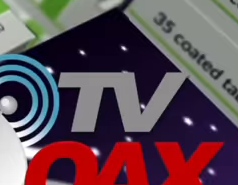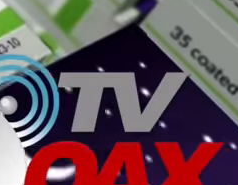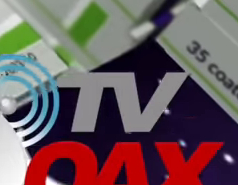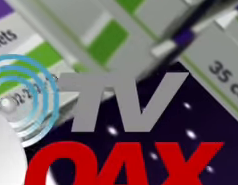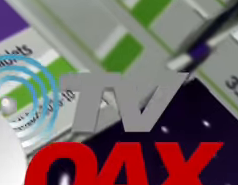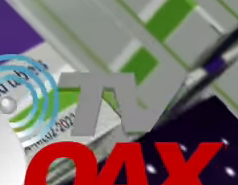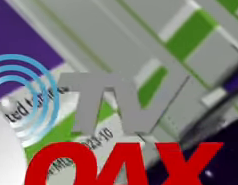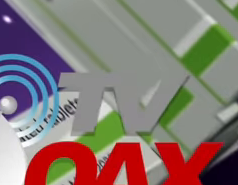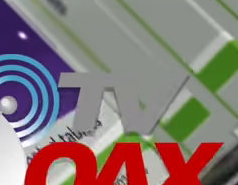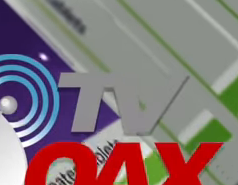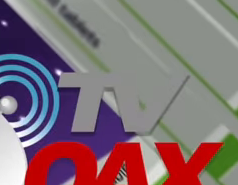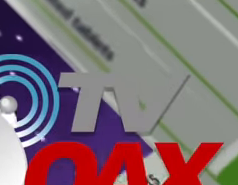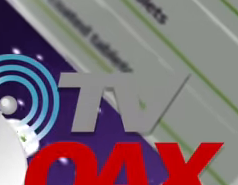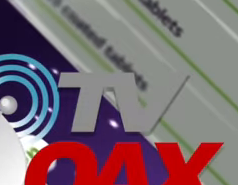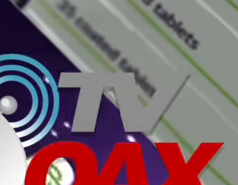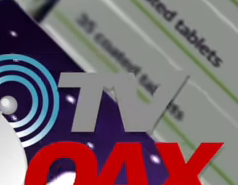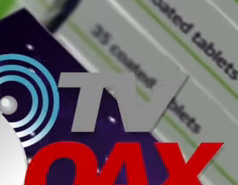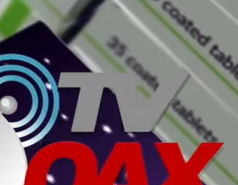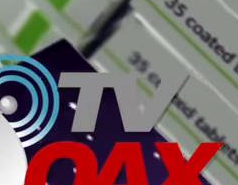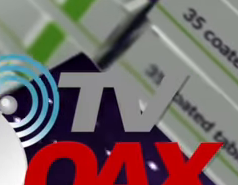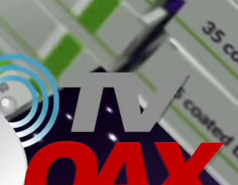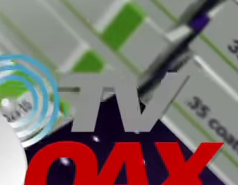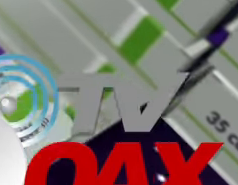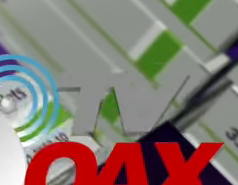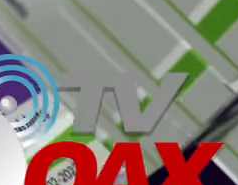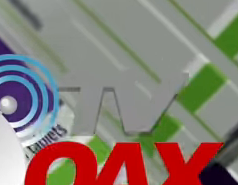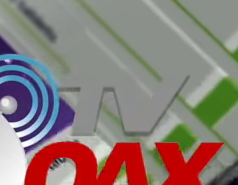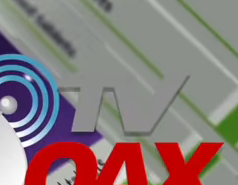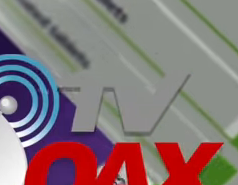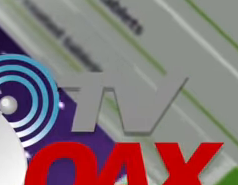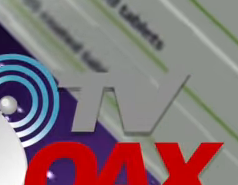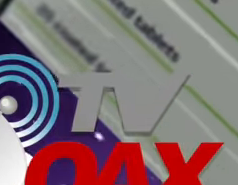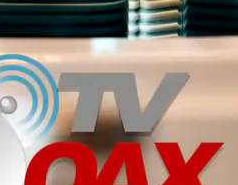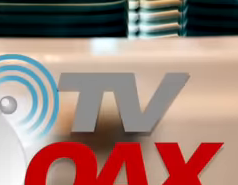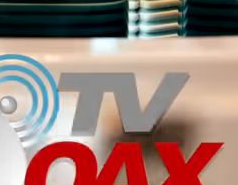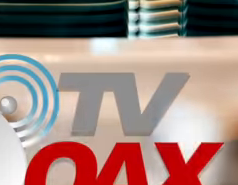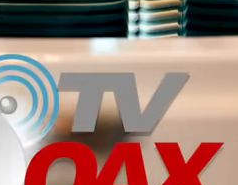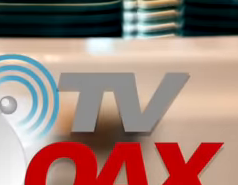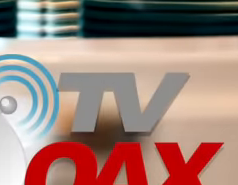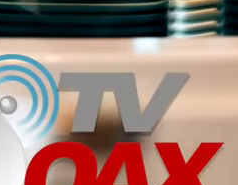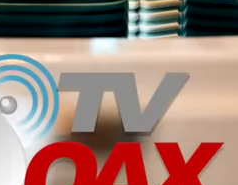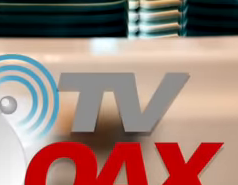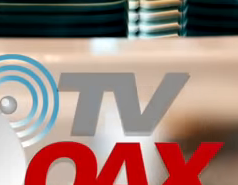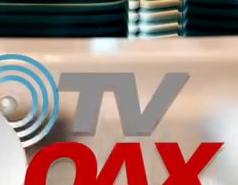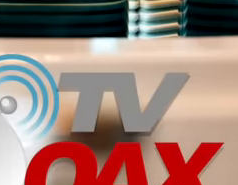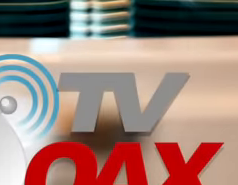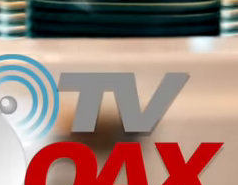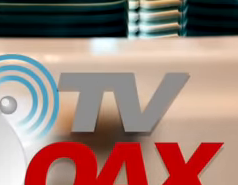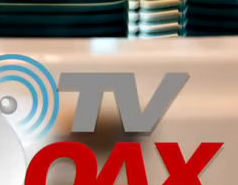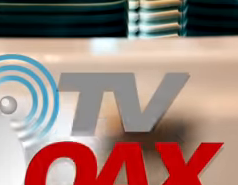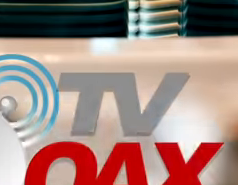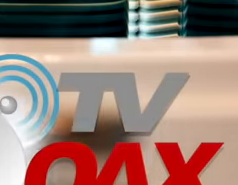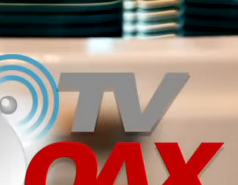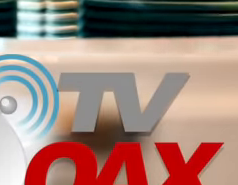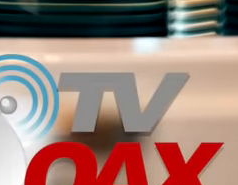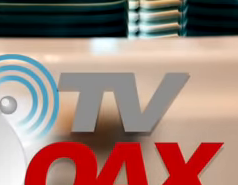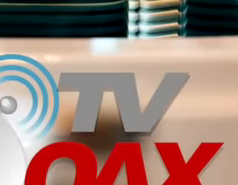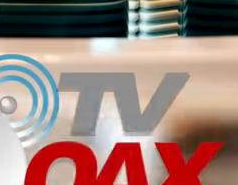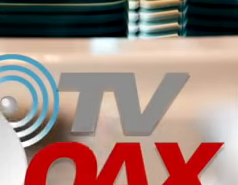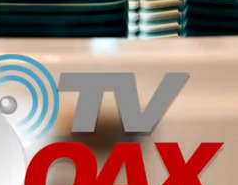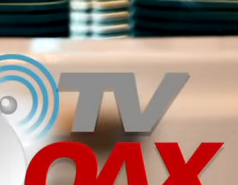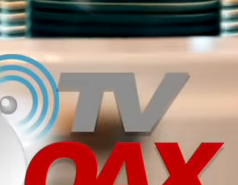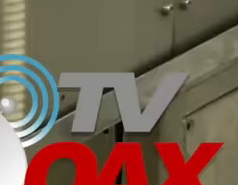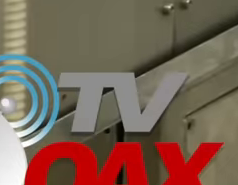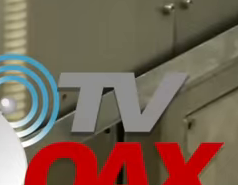poniendo a la disposición de todos los mexicanos todos los medicamentos que les sean recetados. Ante esto, la